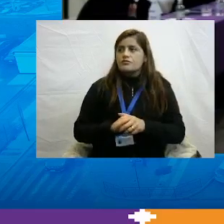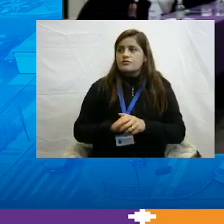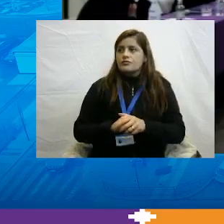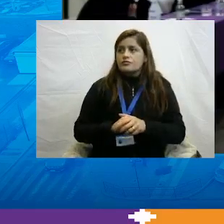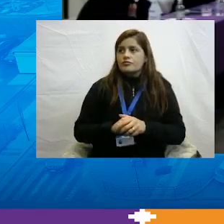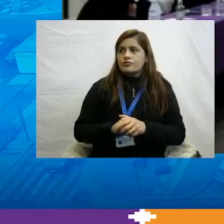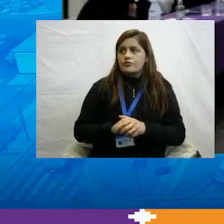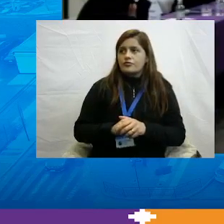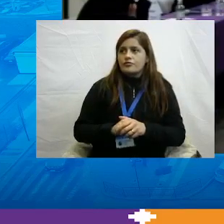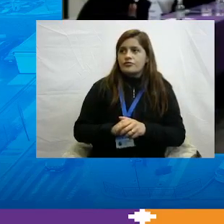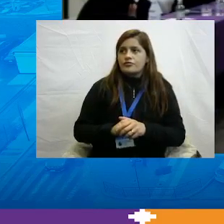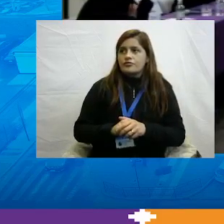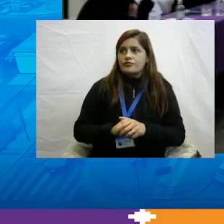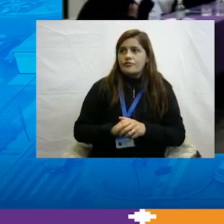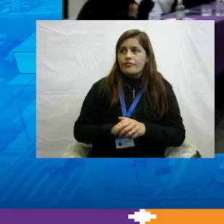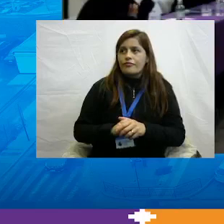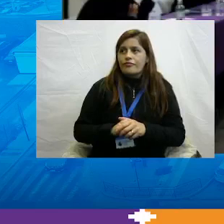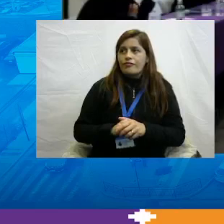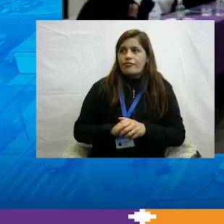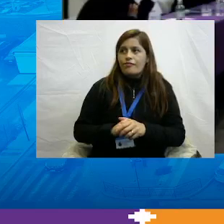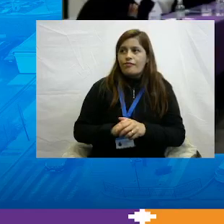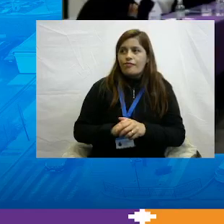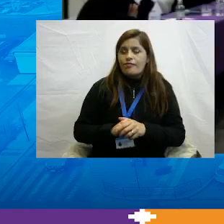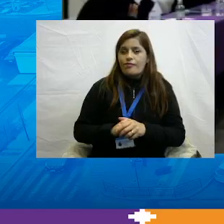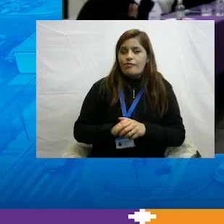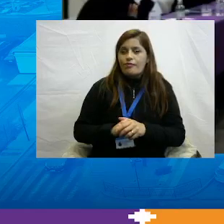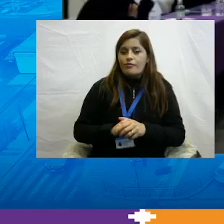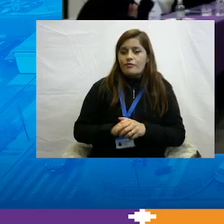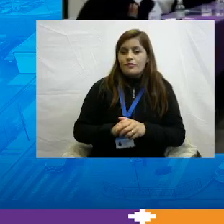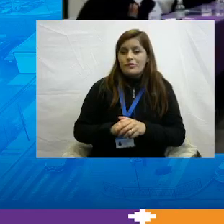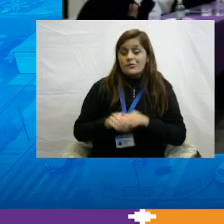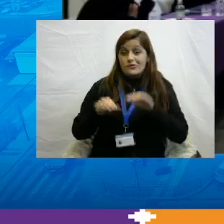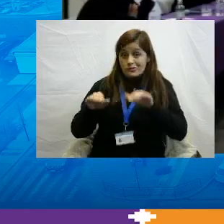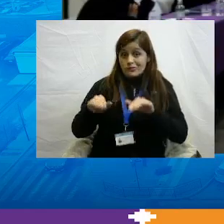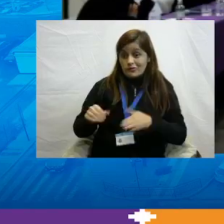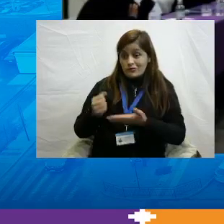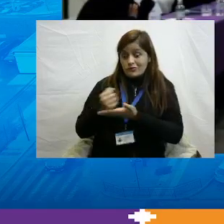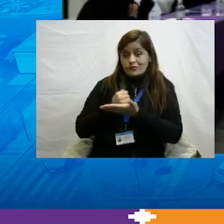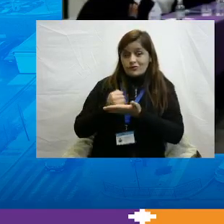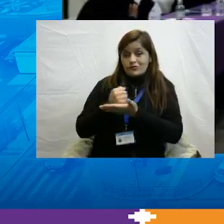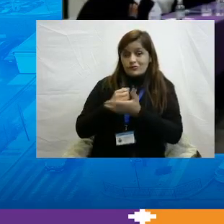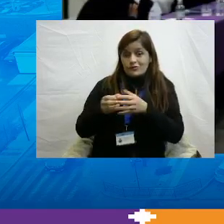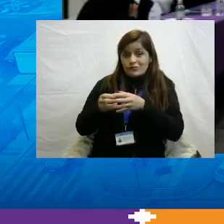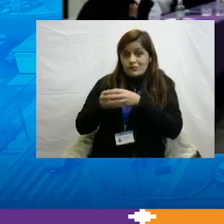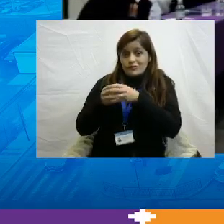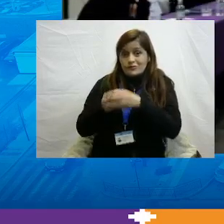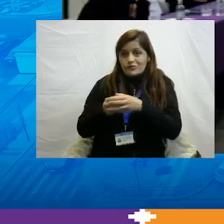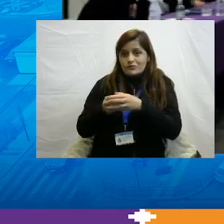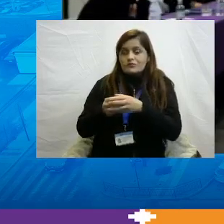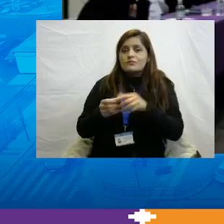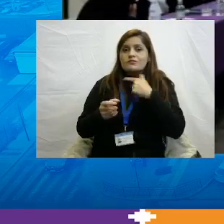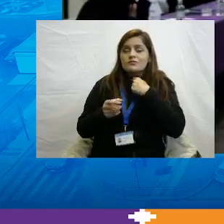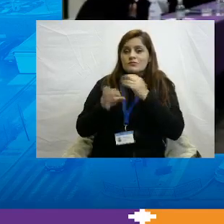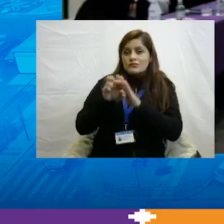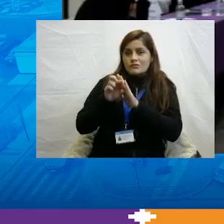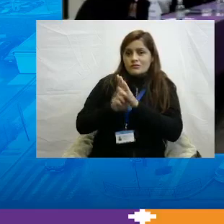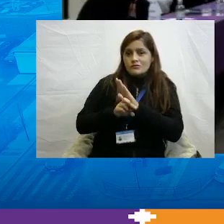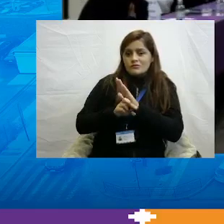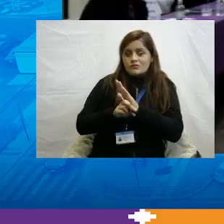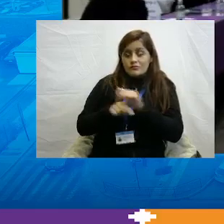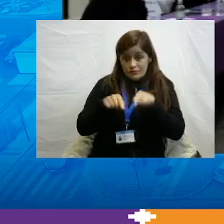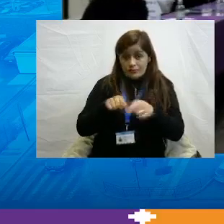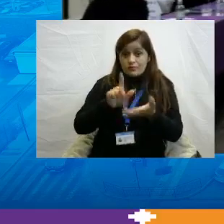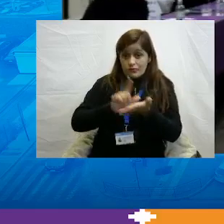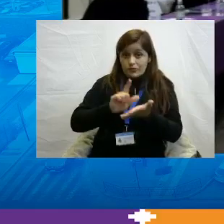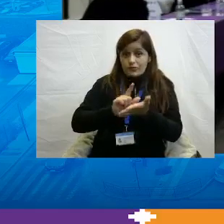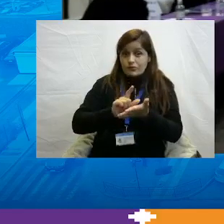dos sedes sociales frente a la cancha. Y desde las mismas agrupaciones que están ahí han surgido proyectos incluso para este espacio.